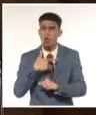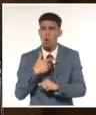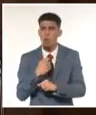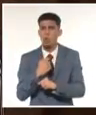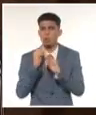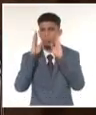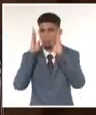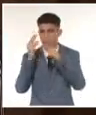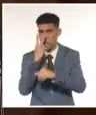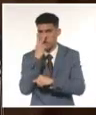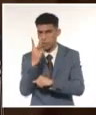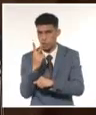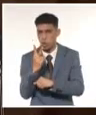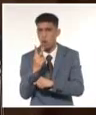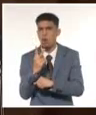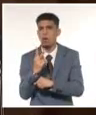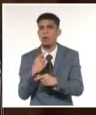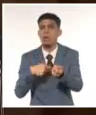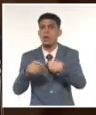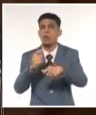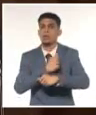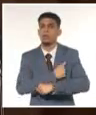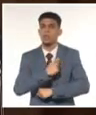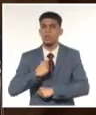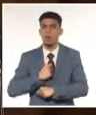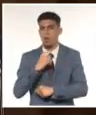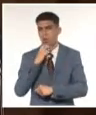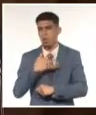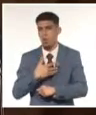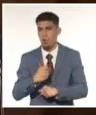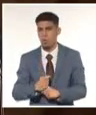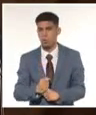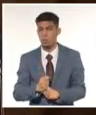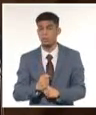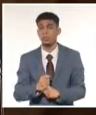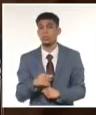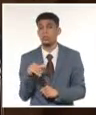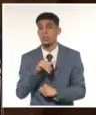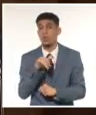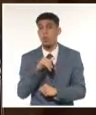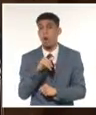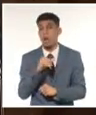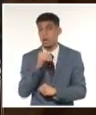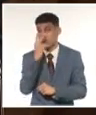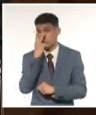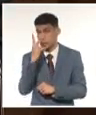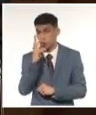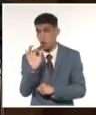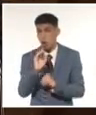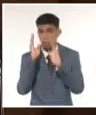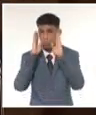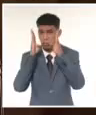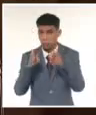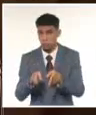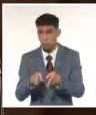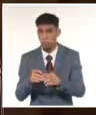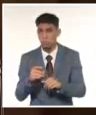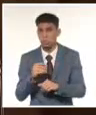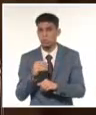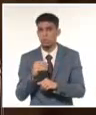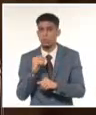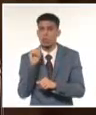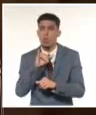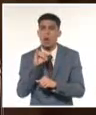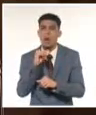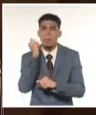mismos. Atención que no significa que atemos sus posibilidades de avanzar, sino sumarlos